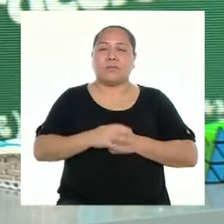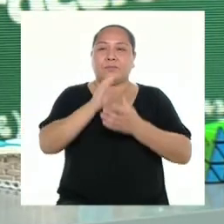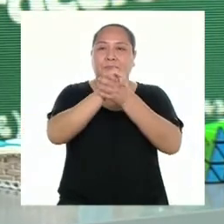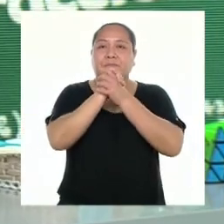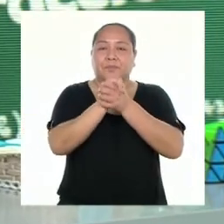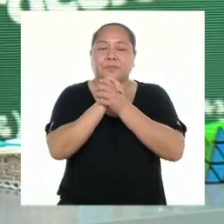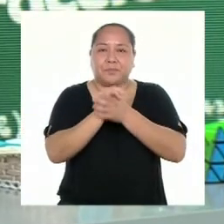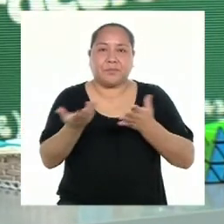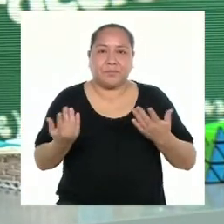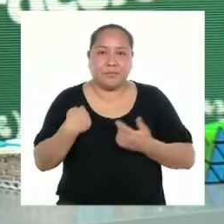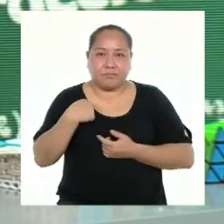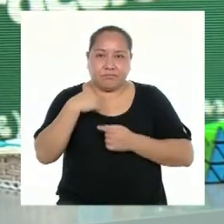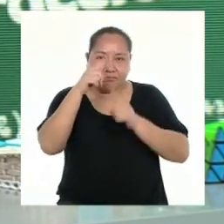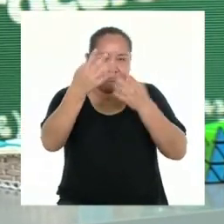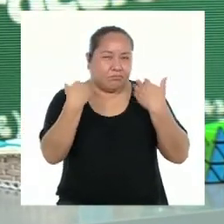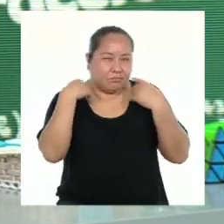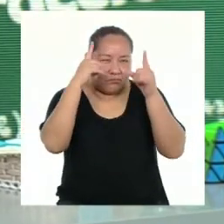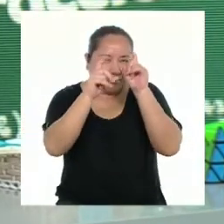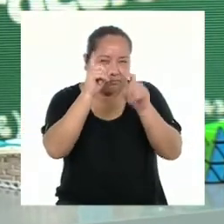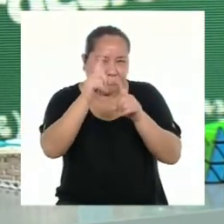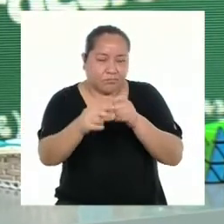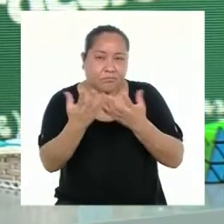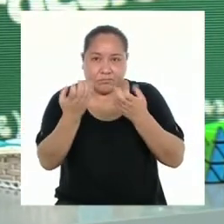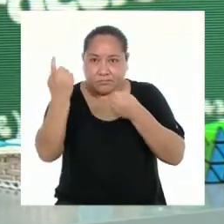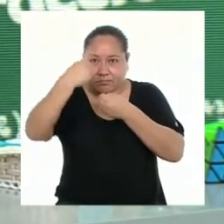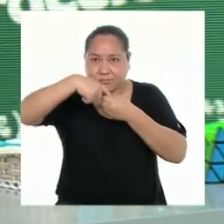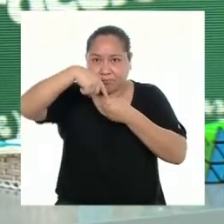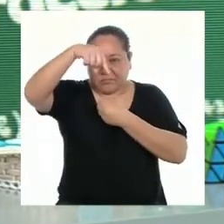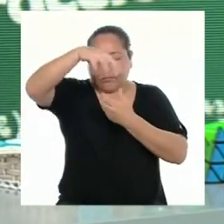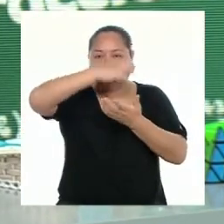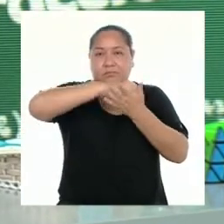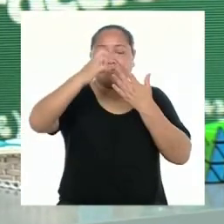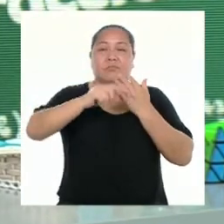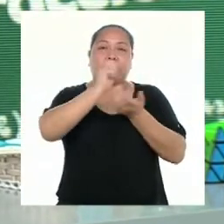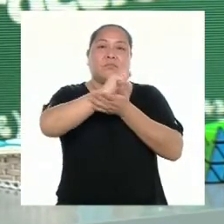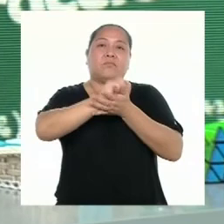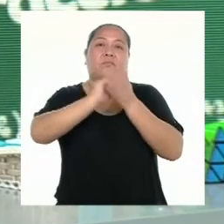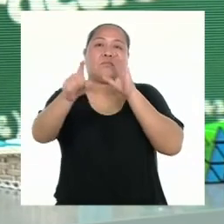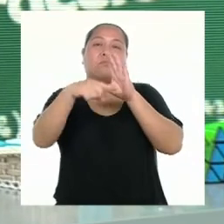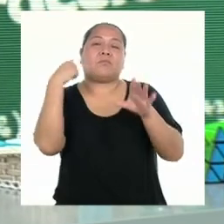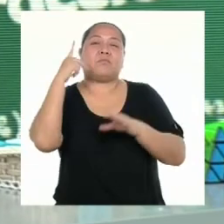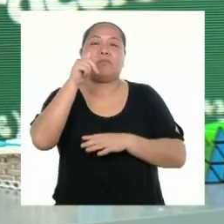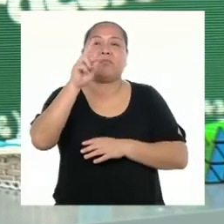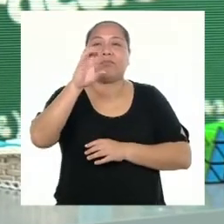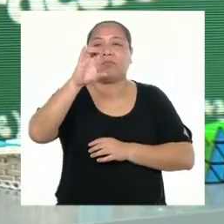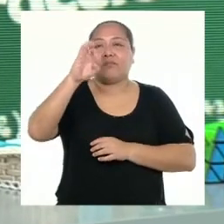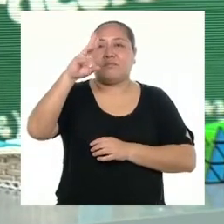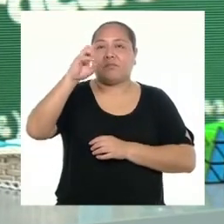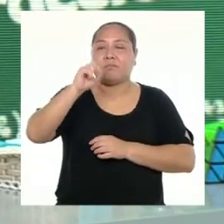Amigas y amigos, ¿tienen preguntas o quieren participar en el programa? Escríbanos a